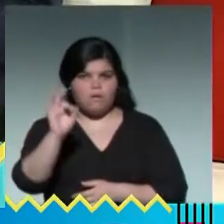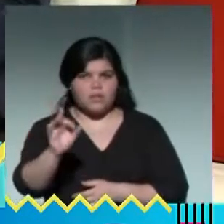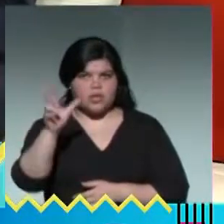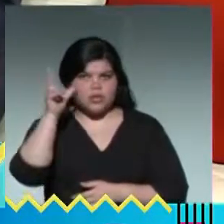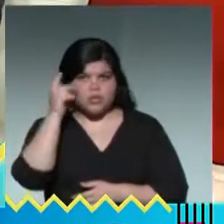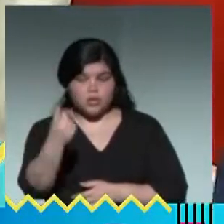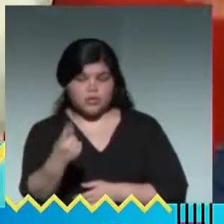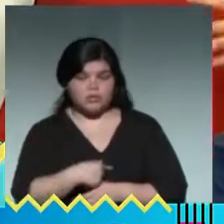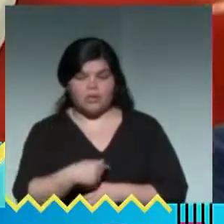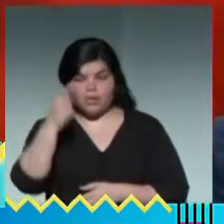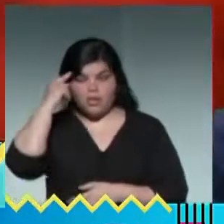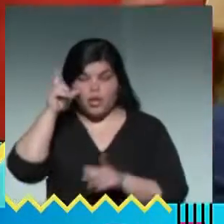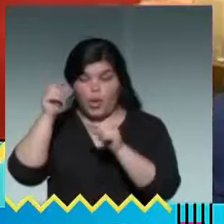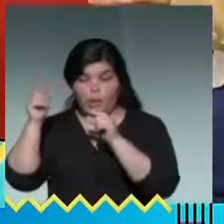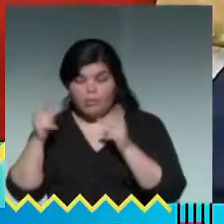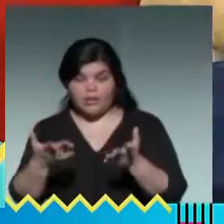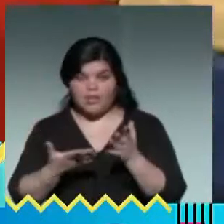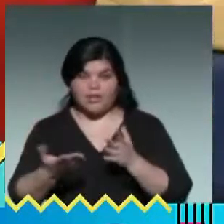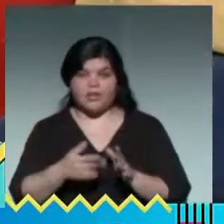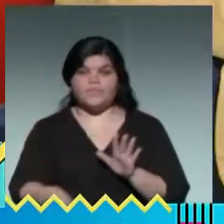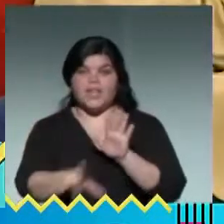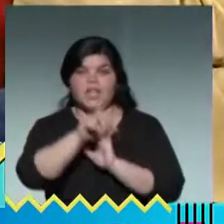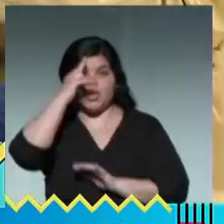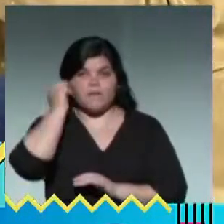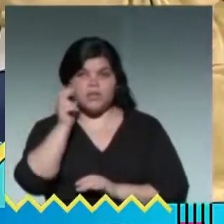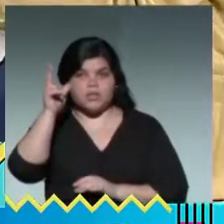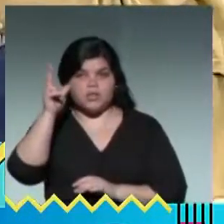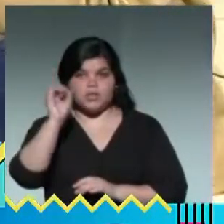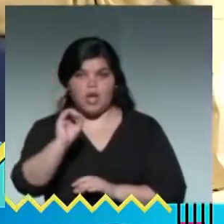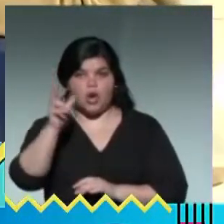queda con tantos números, sí. La 9081, cuando vos la ves,